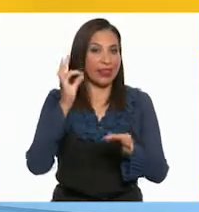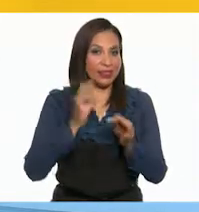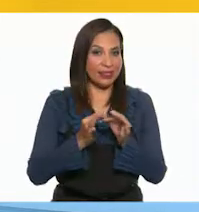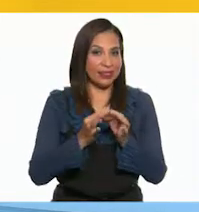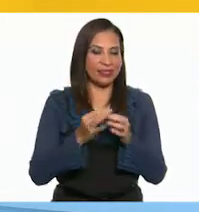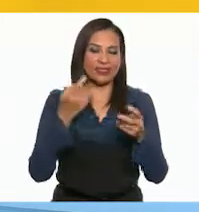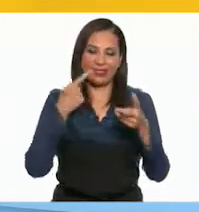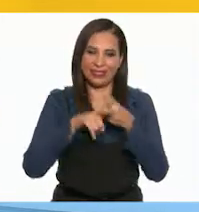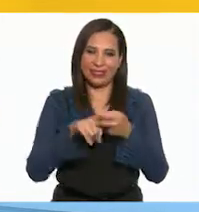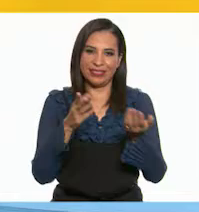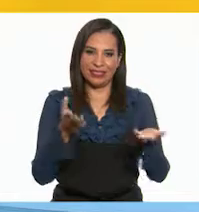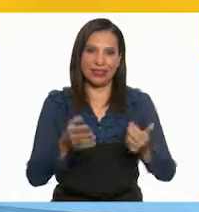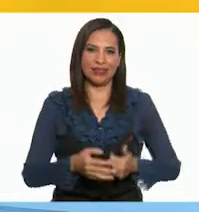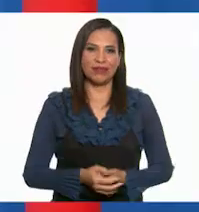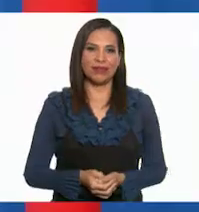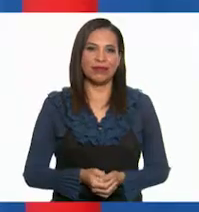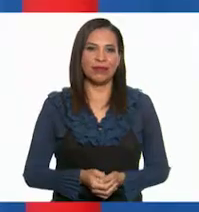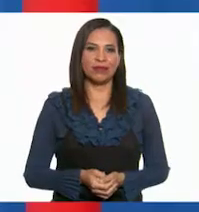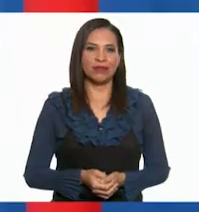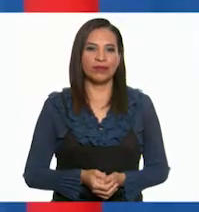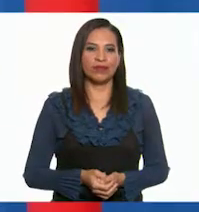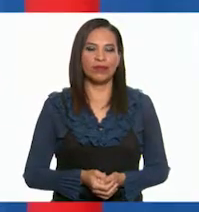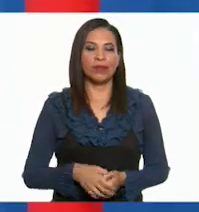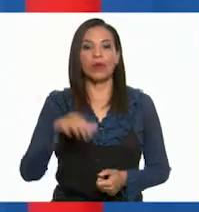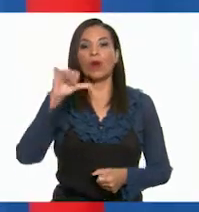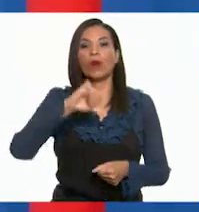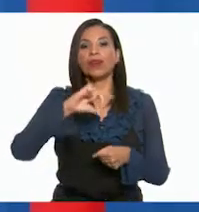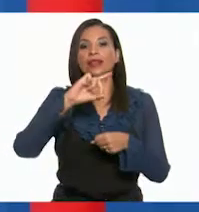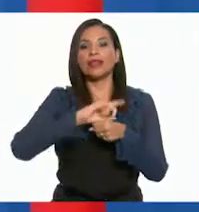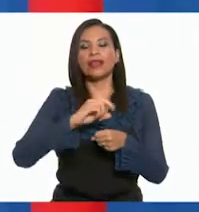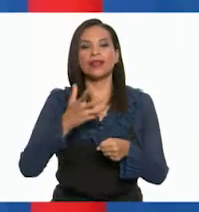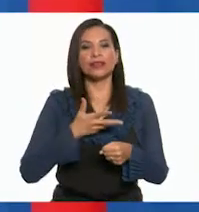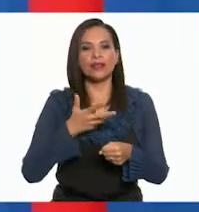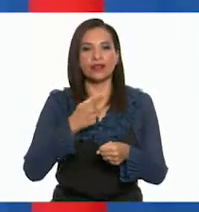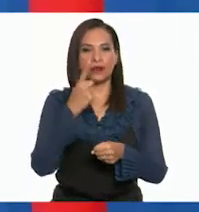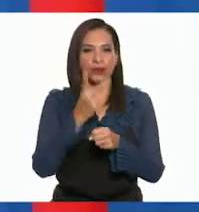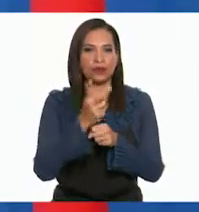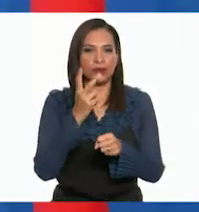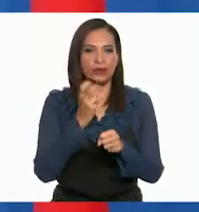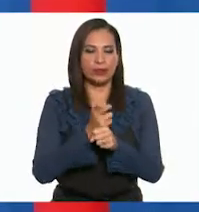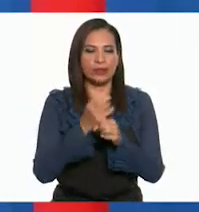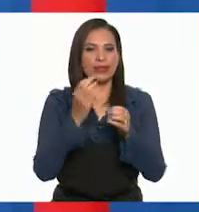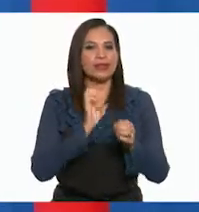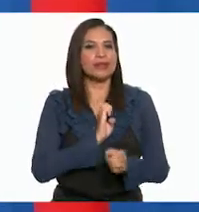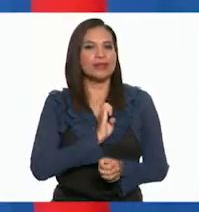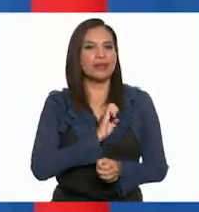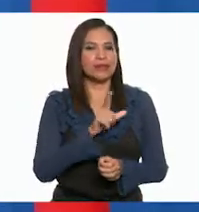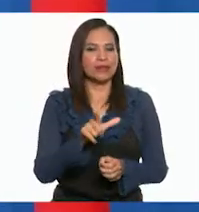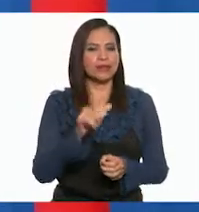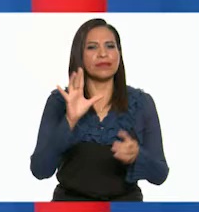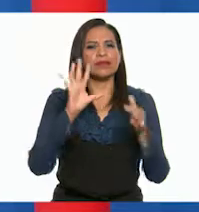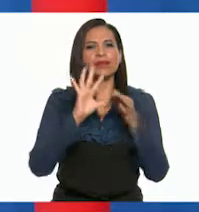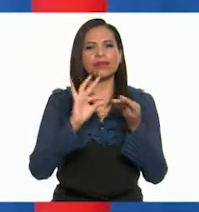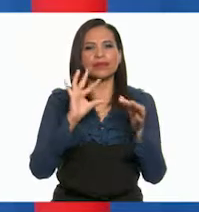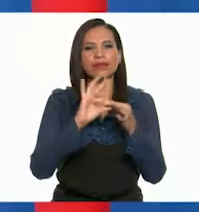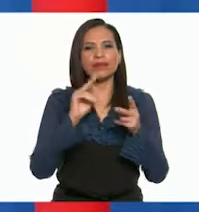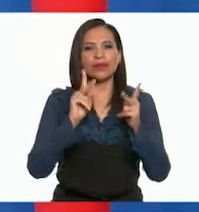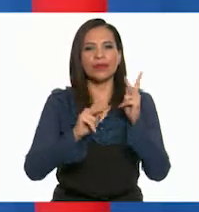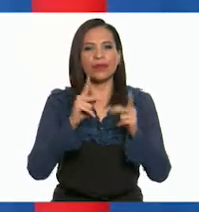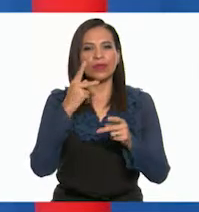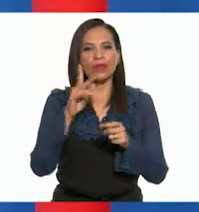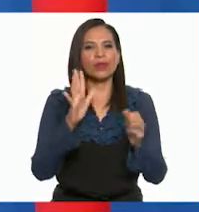listos? ¡Comenzamos! El día de hoy tendremos a un invitado muy especial quien nos platicará sobre